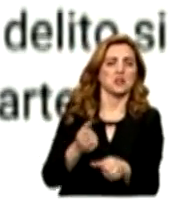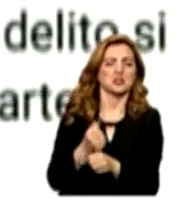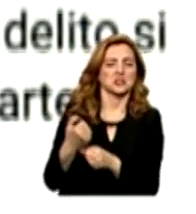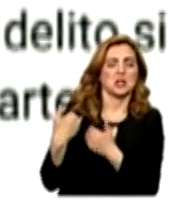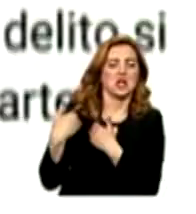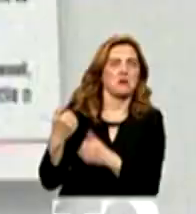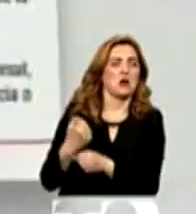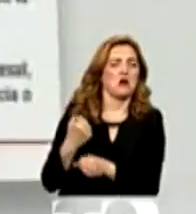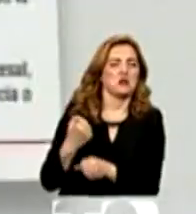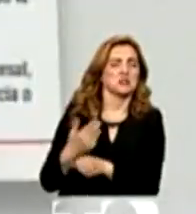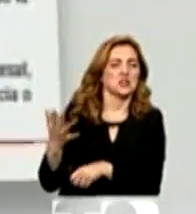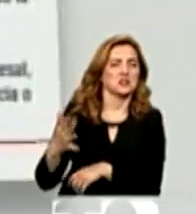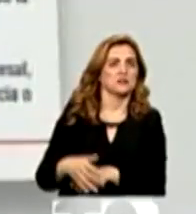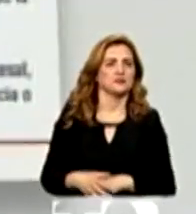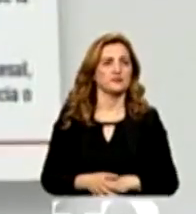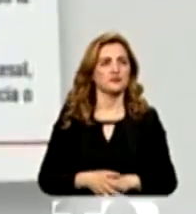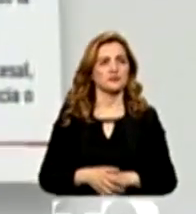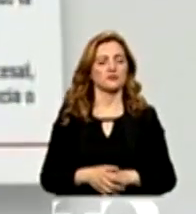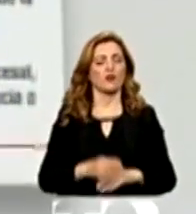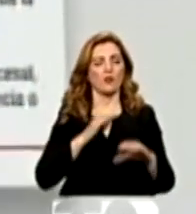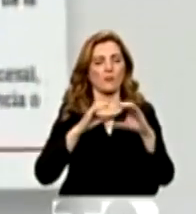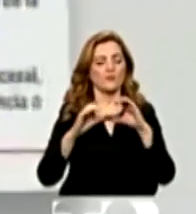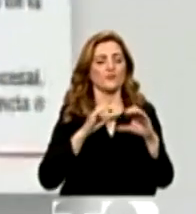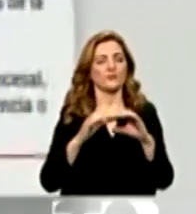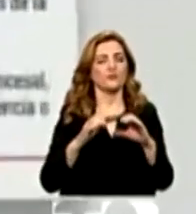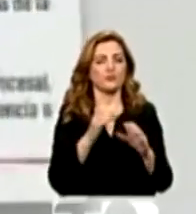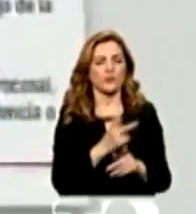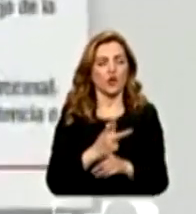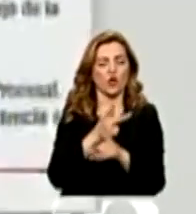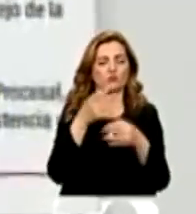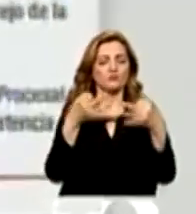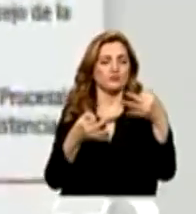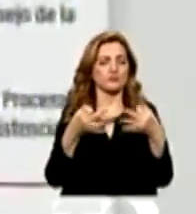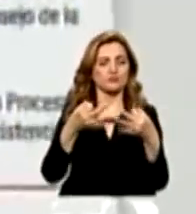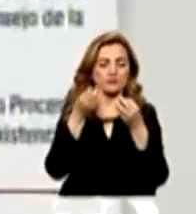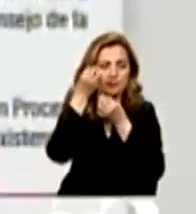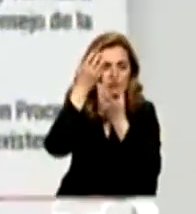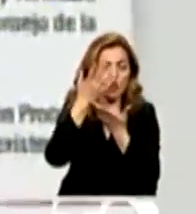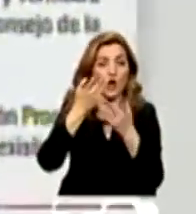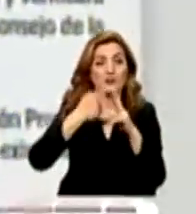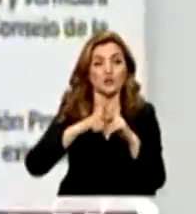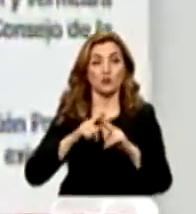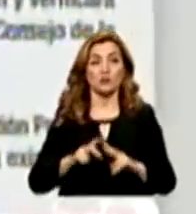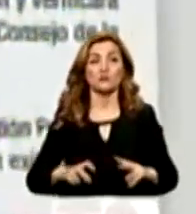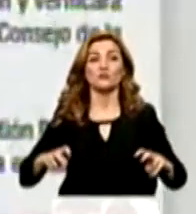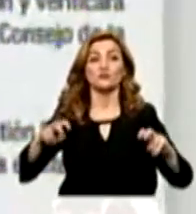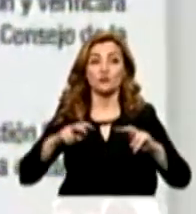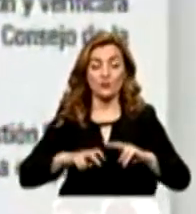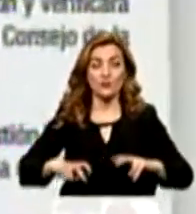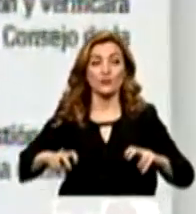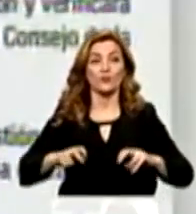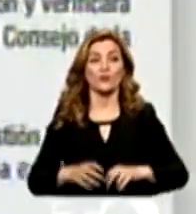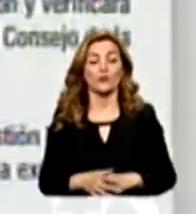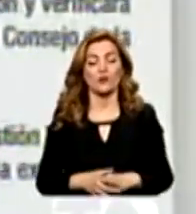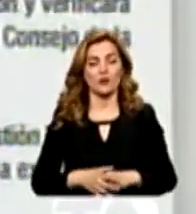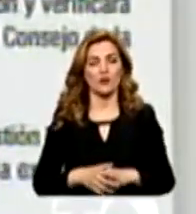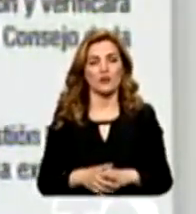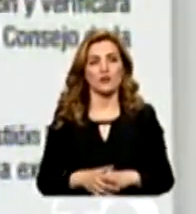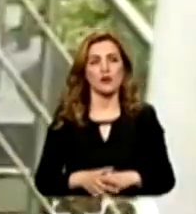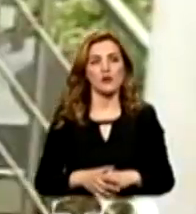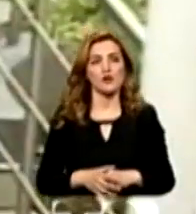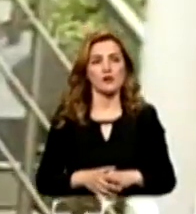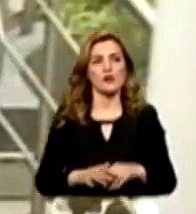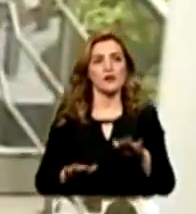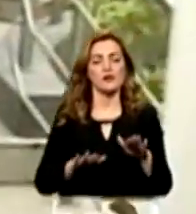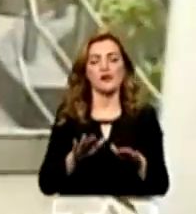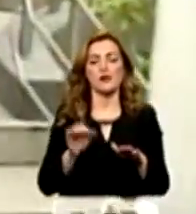parte. Esto mientras que mediante un comunicado el Consejo de la Judicatura anunció el inicio de una investigación para determinar la existencia o